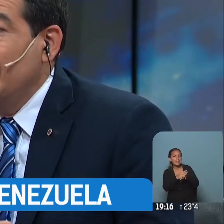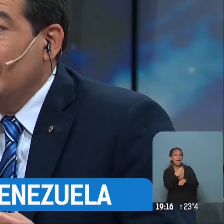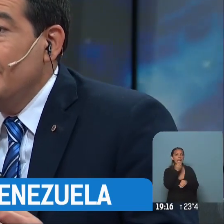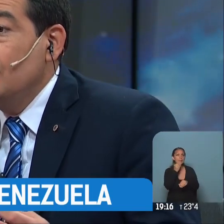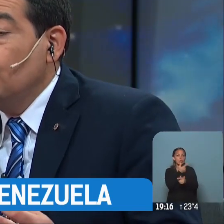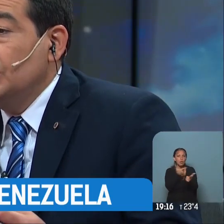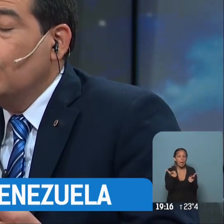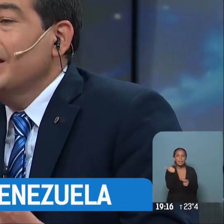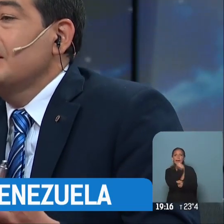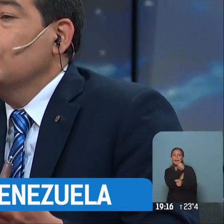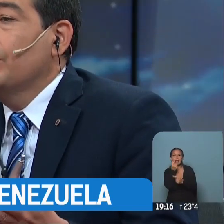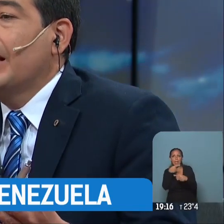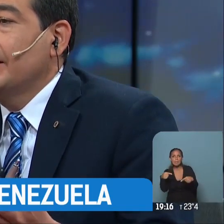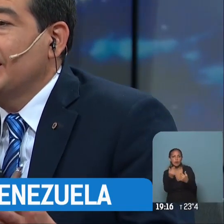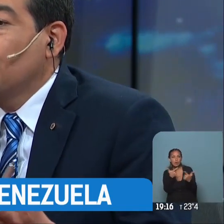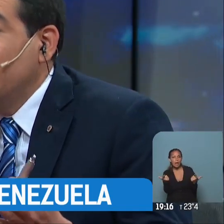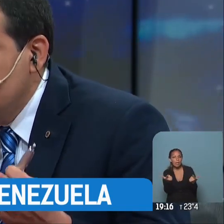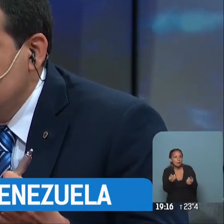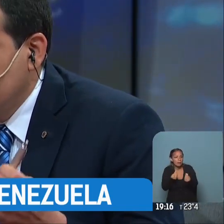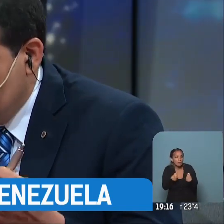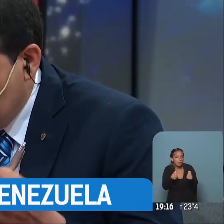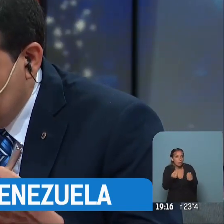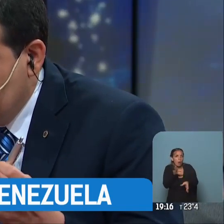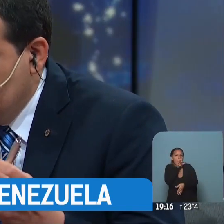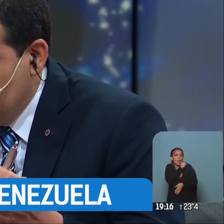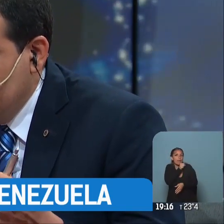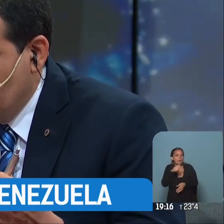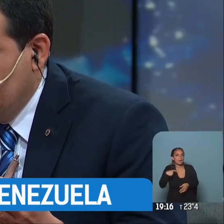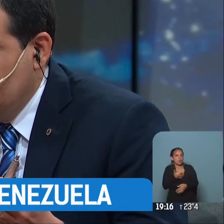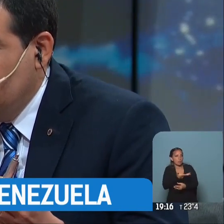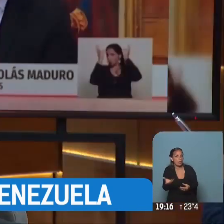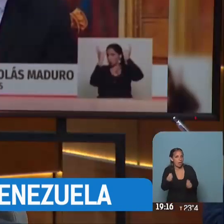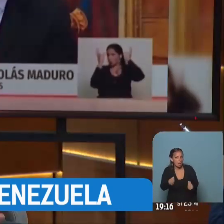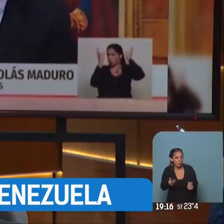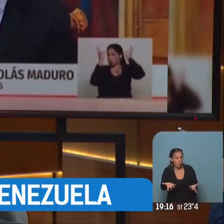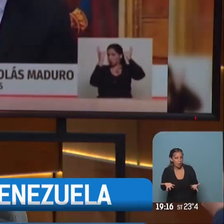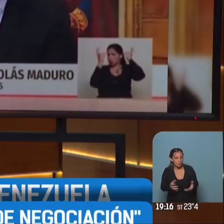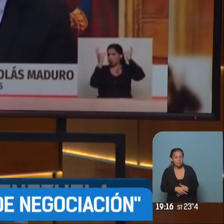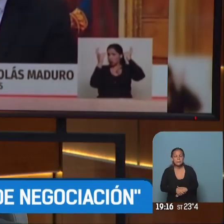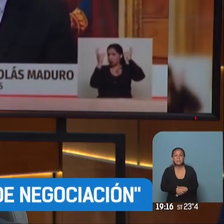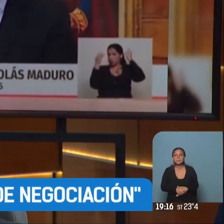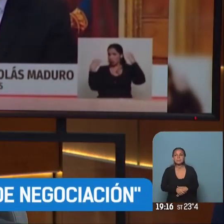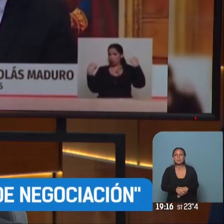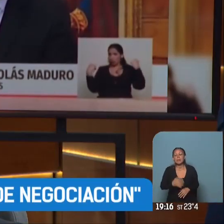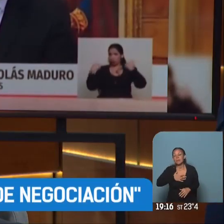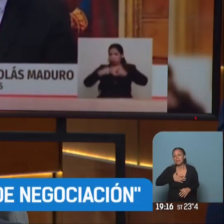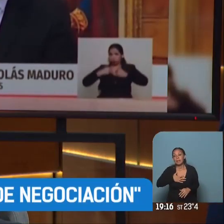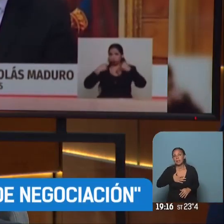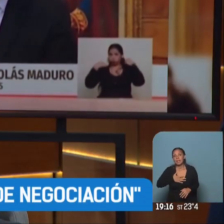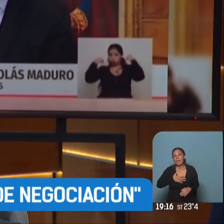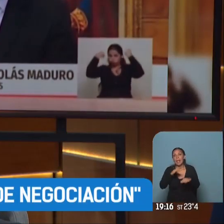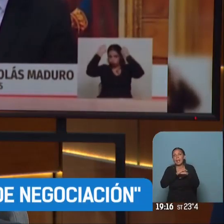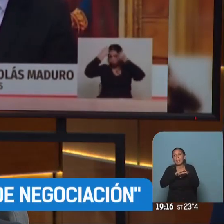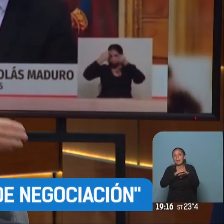hay medicamentos. ¿Y cuál es el umbral de tolerancia de la sociedad venezolana? Bueno, yo creo que el umbral de tolerancia quedó